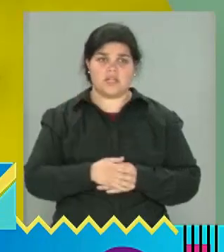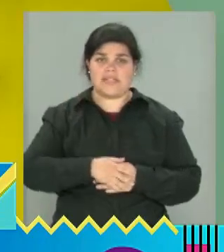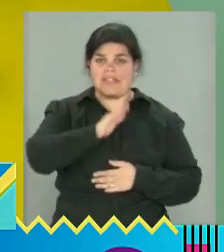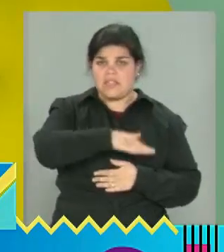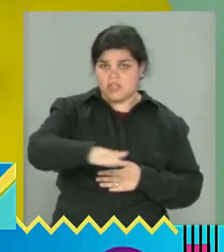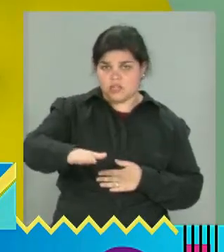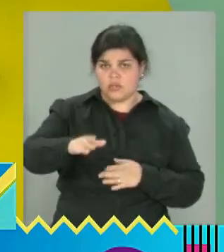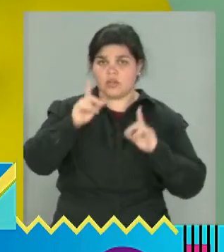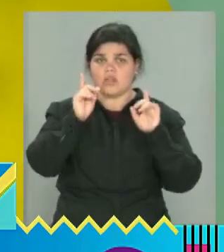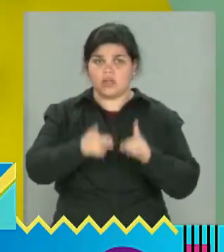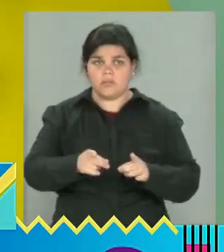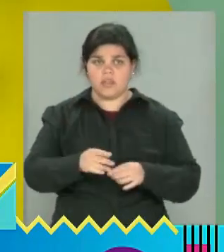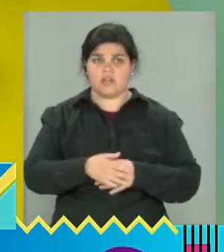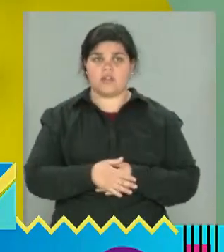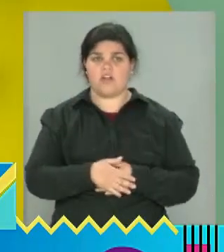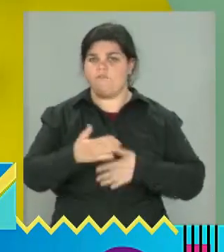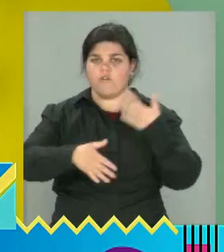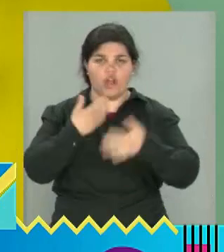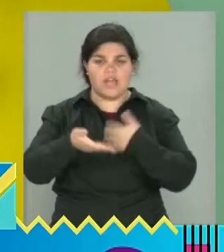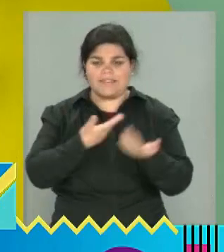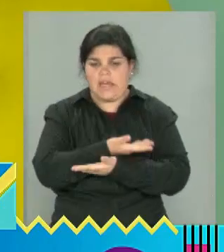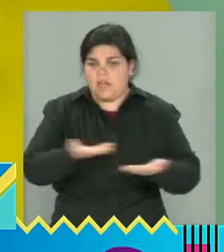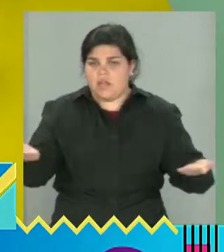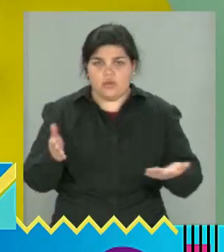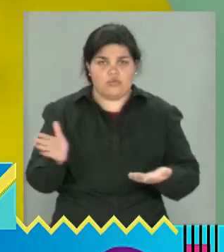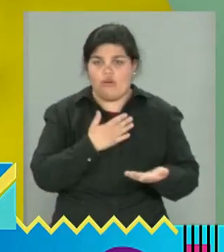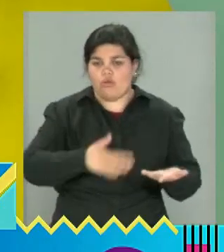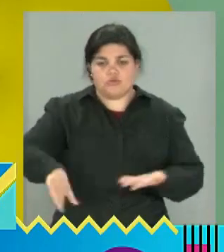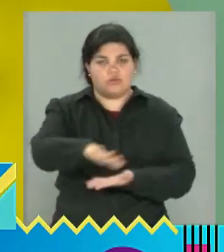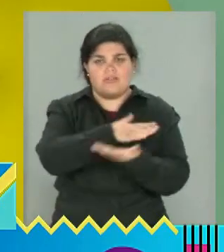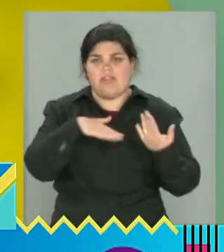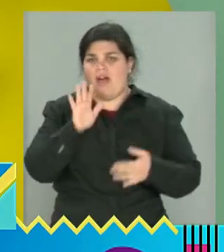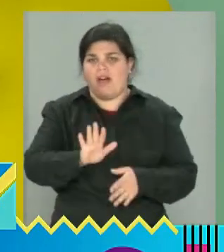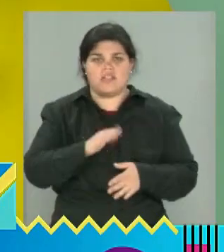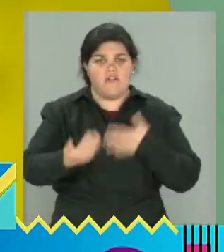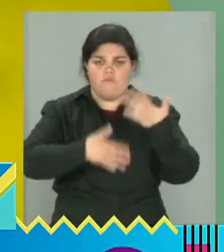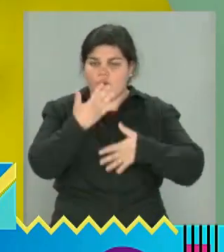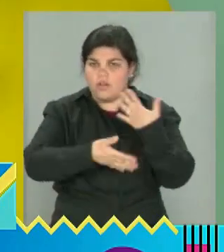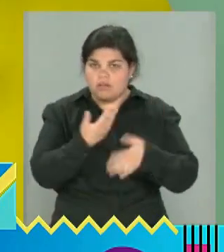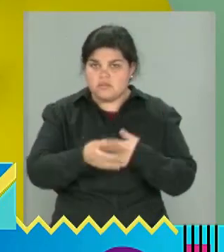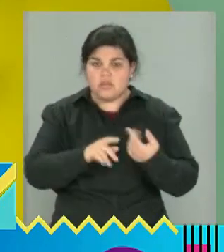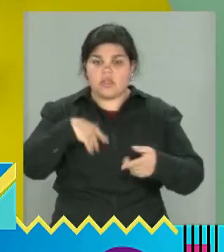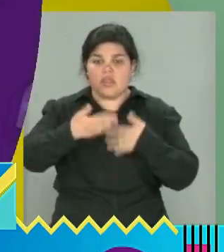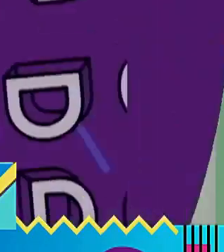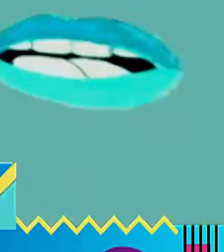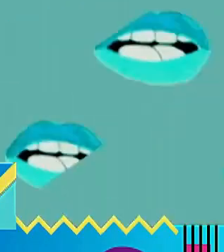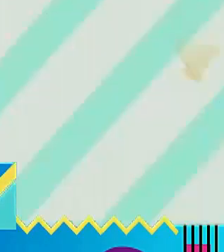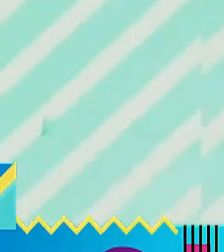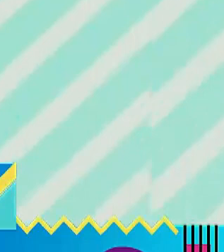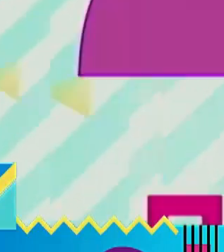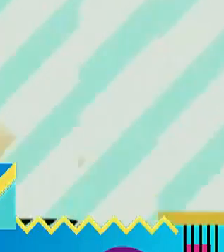sino hay un aumento de violencia, las situaciones sociales, bueno, todo va generando los cambios a los paradigmas y a las